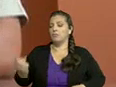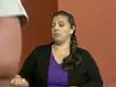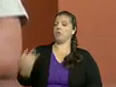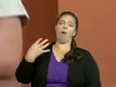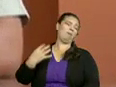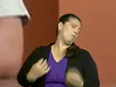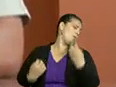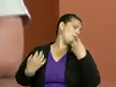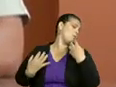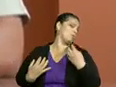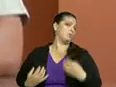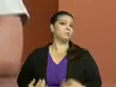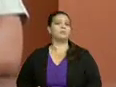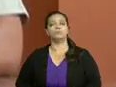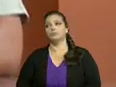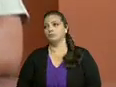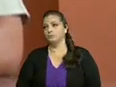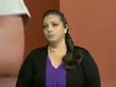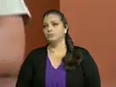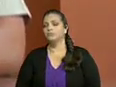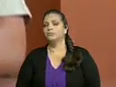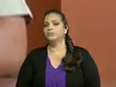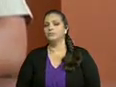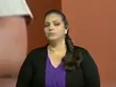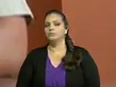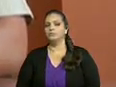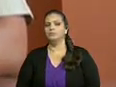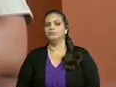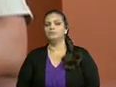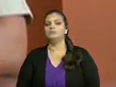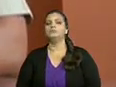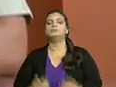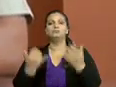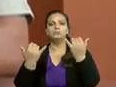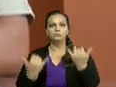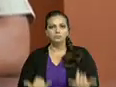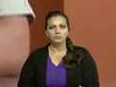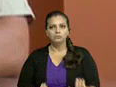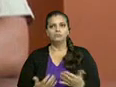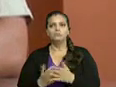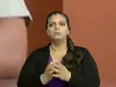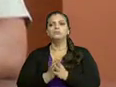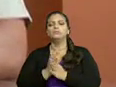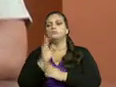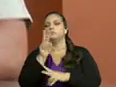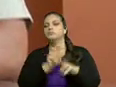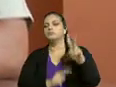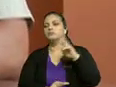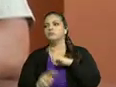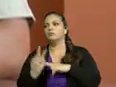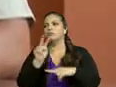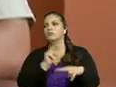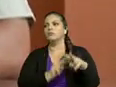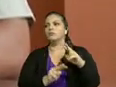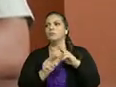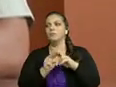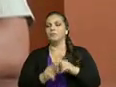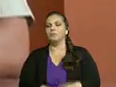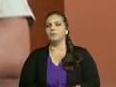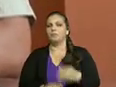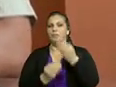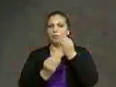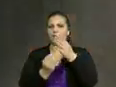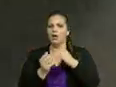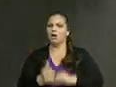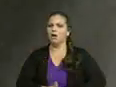hubo desmanes que lamentaron durante todo el proceso del periodo de fin de año. Además, señala que es importante que las